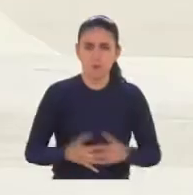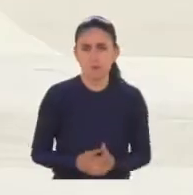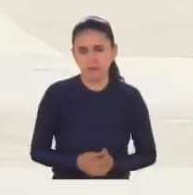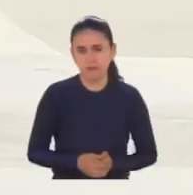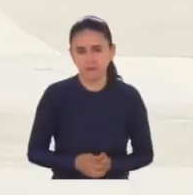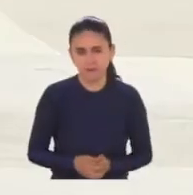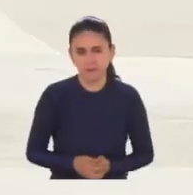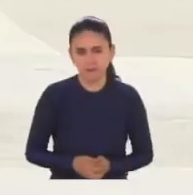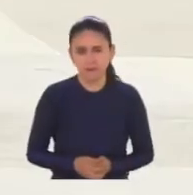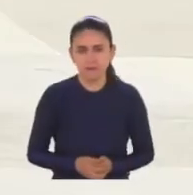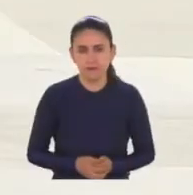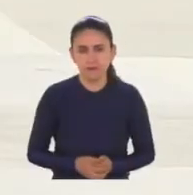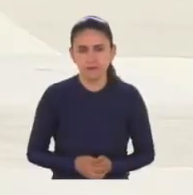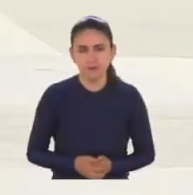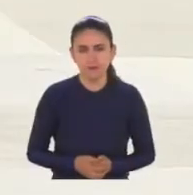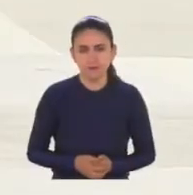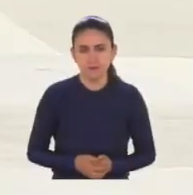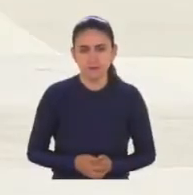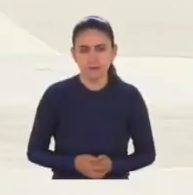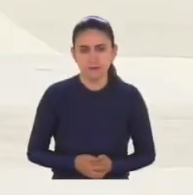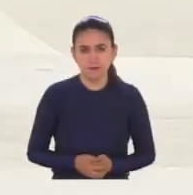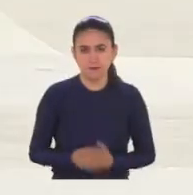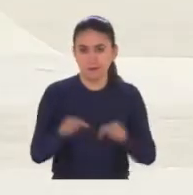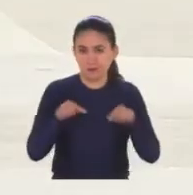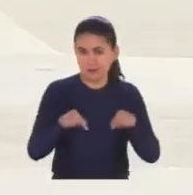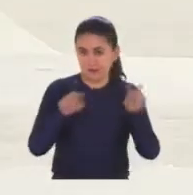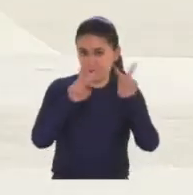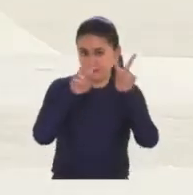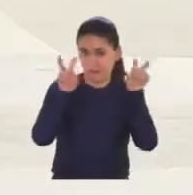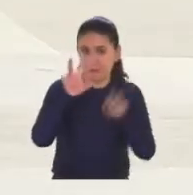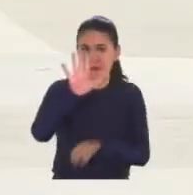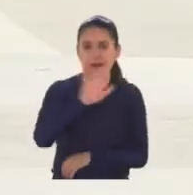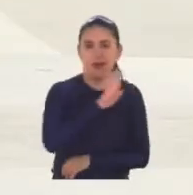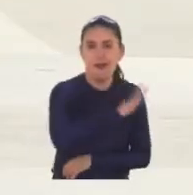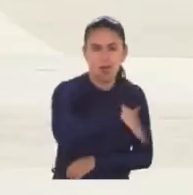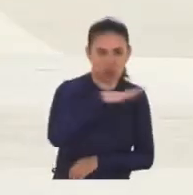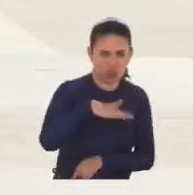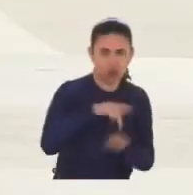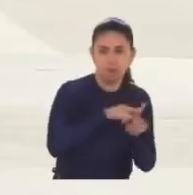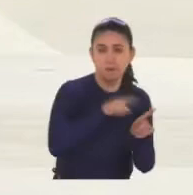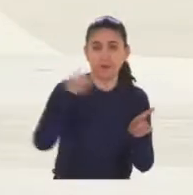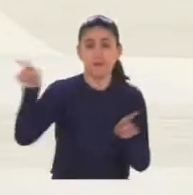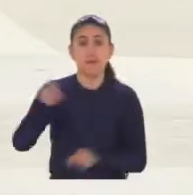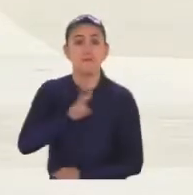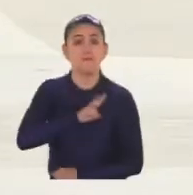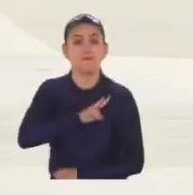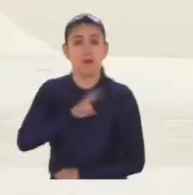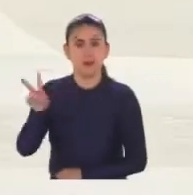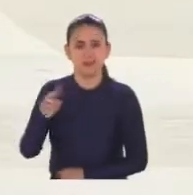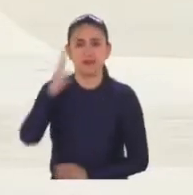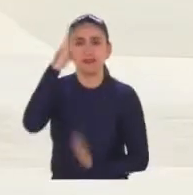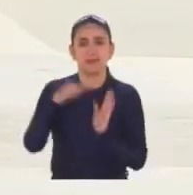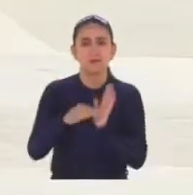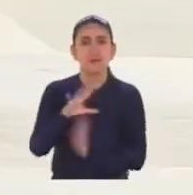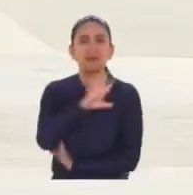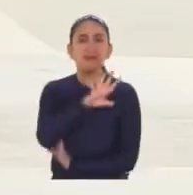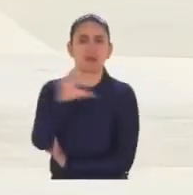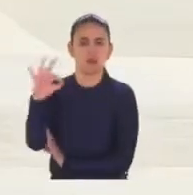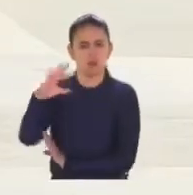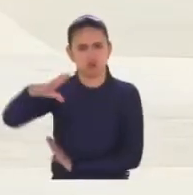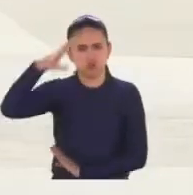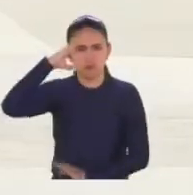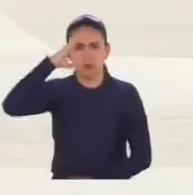transparentes. Eso es lo que tiene que ver con Antioquia, pero en el Valle del Cauca 3.500 uniformados vigilarán